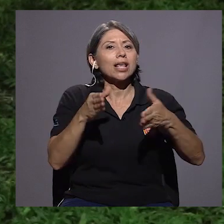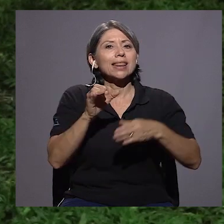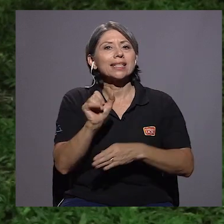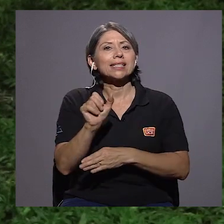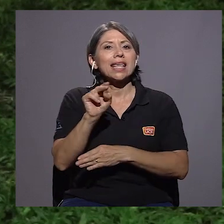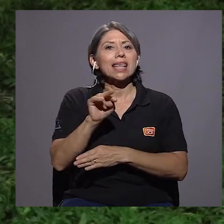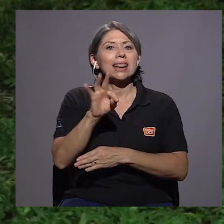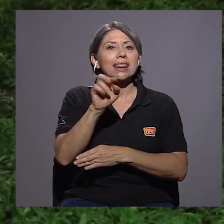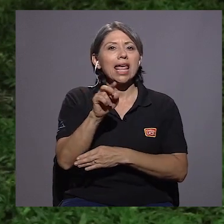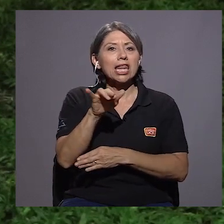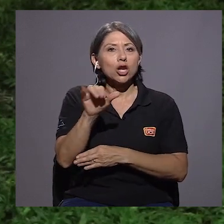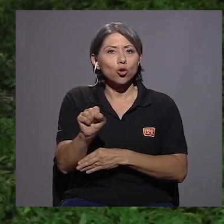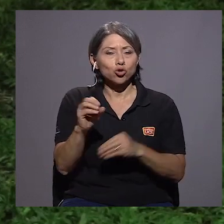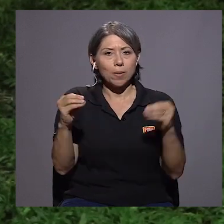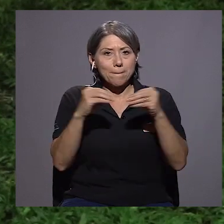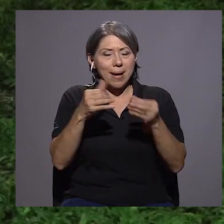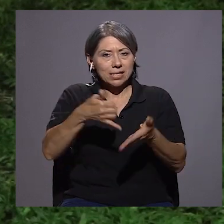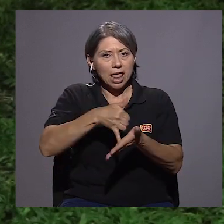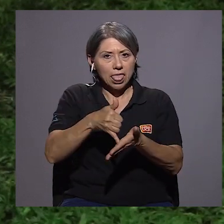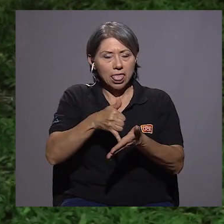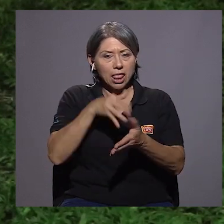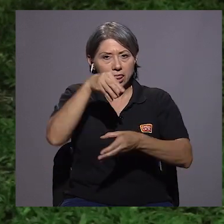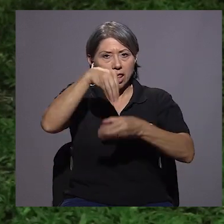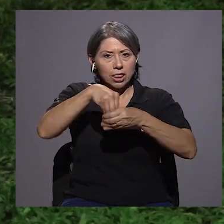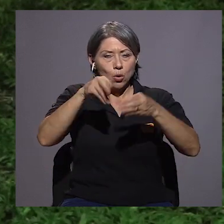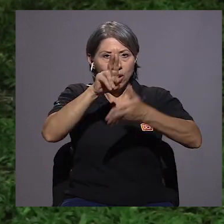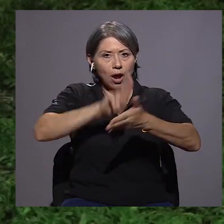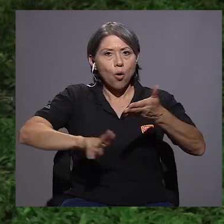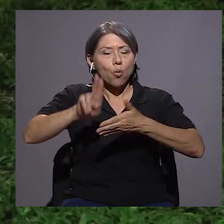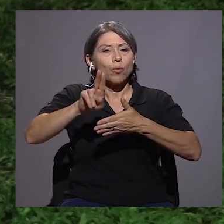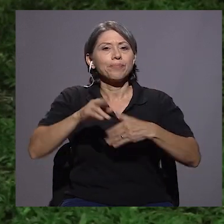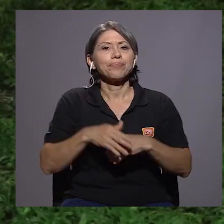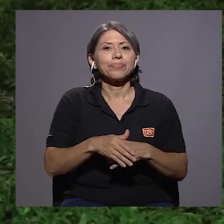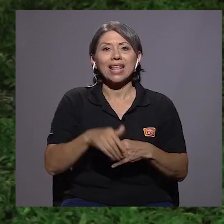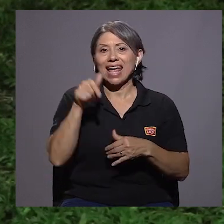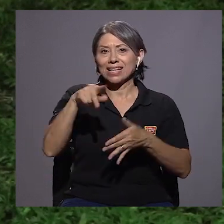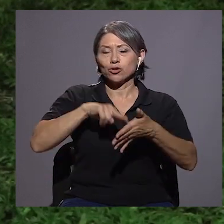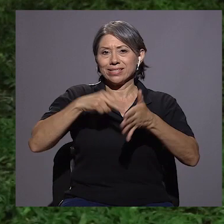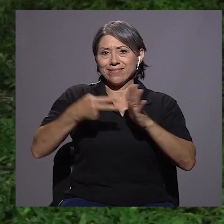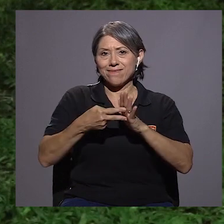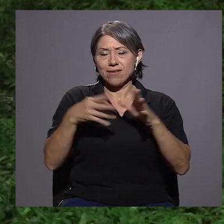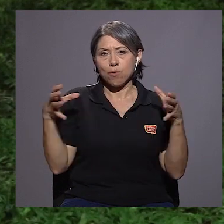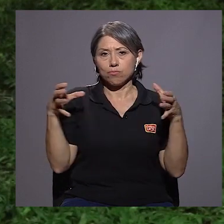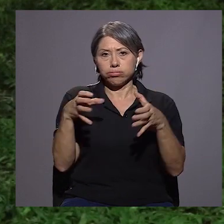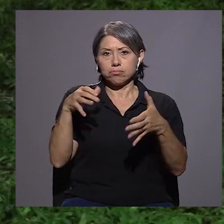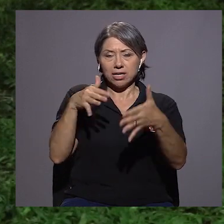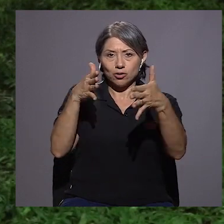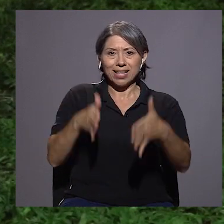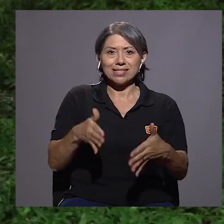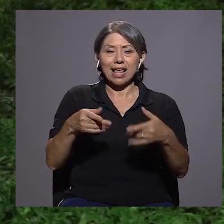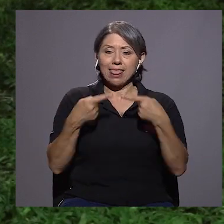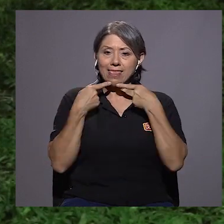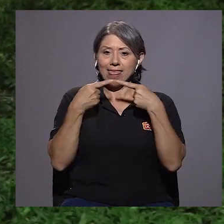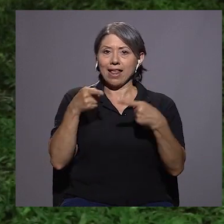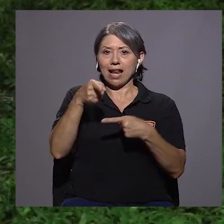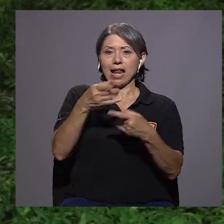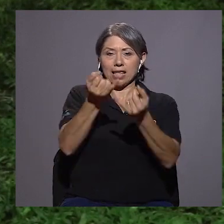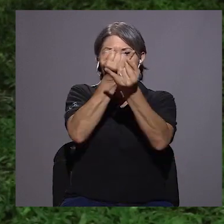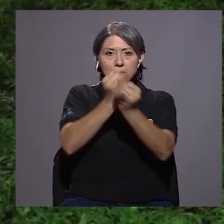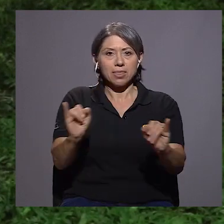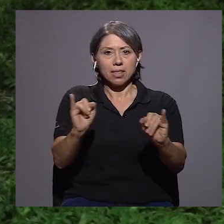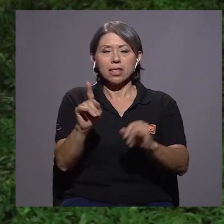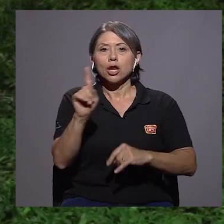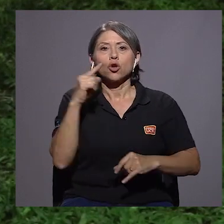e interinas, que son las más precarizadas dentro de la universidad. Y esto ha implicado que el movimiento estudiantil se declare a sí